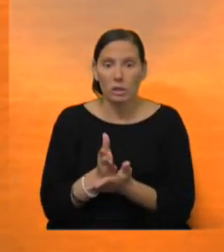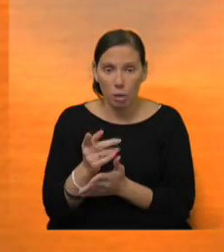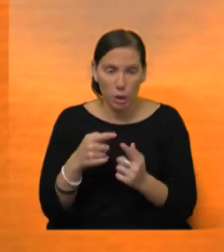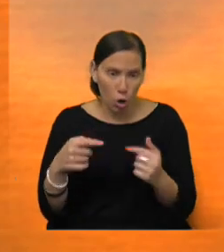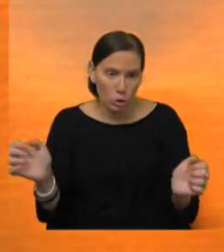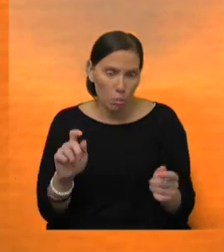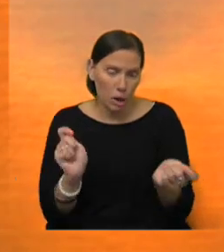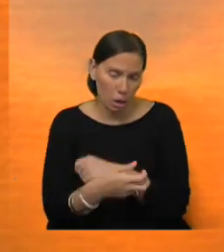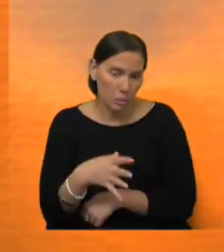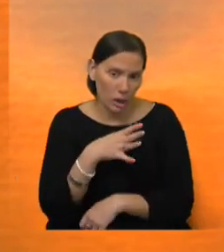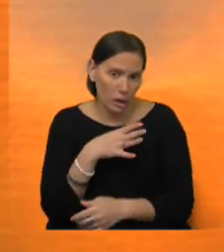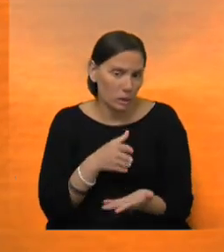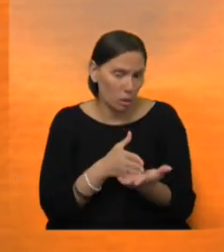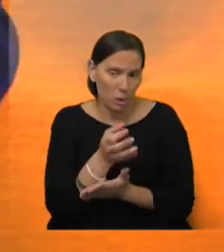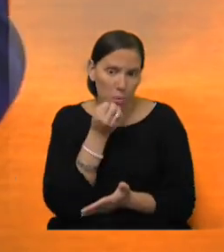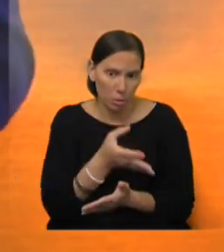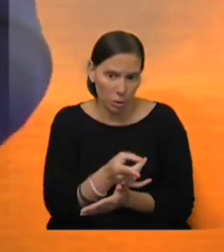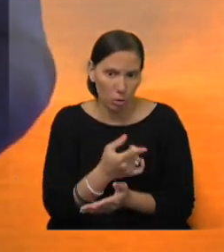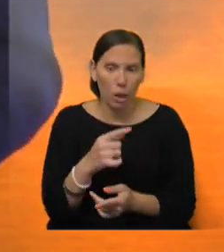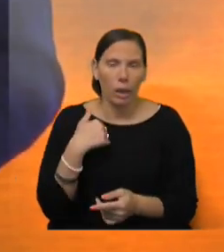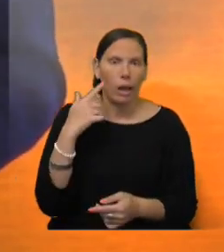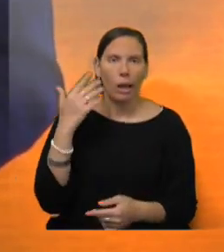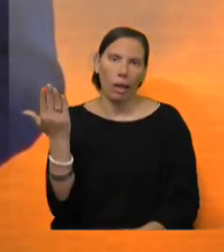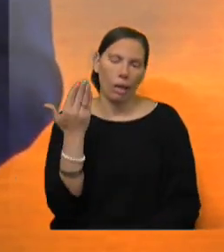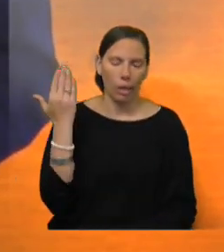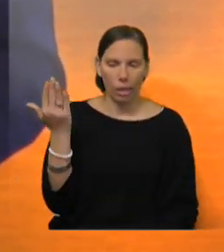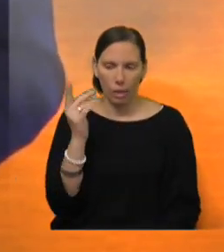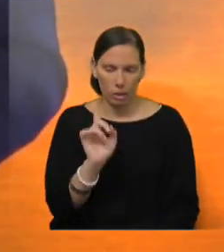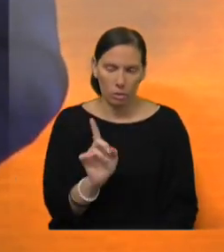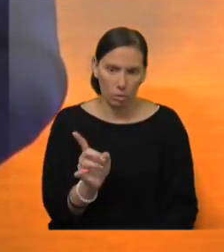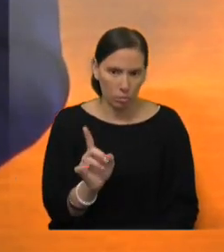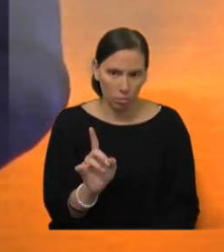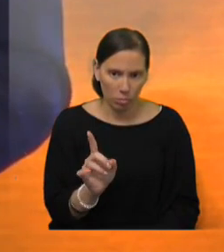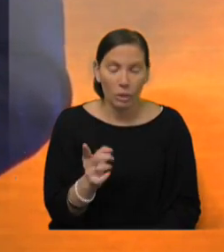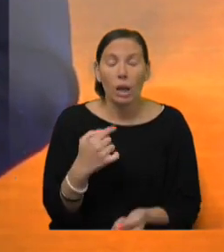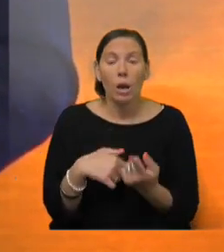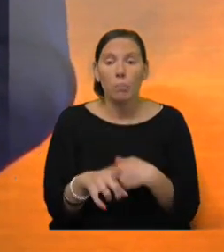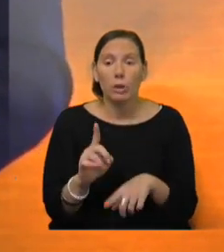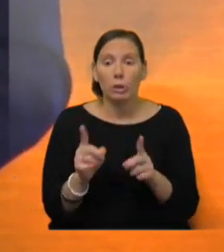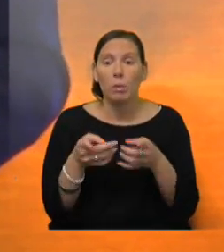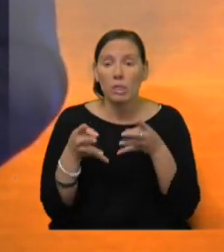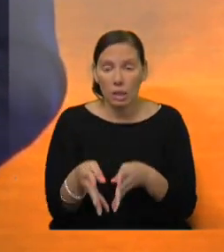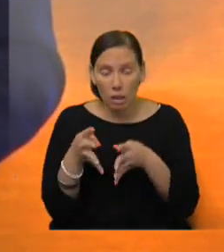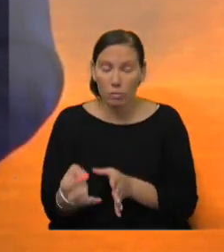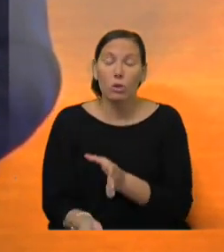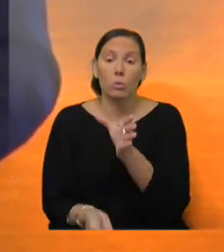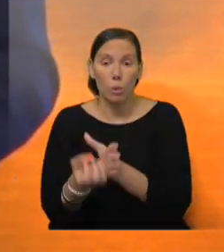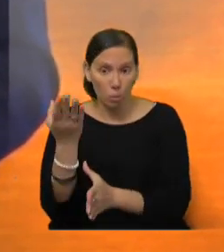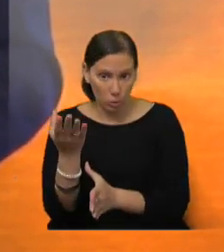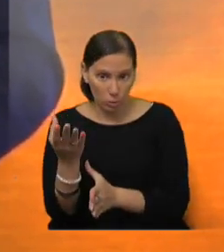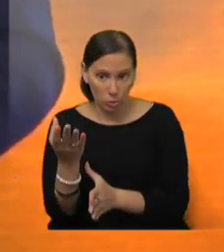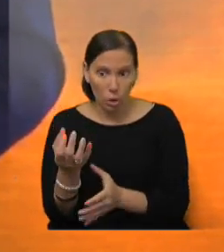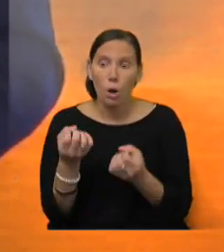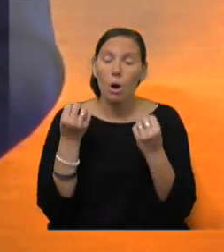para corregir nunca hay que ser soberbios en esto Pero además porque los desafíos Son nuevos